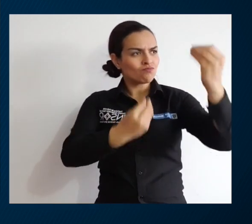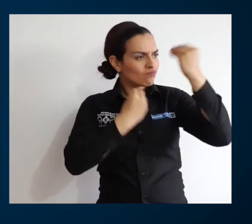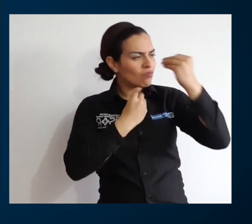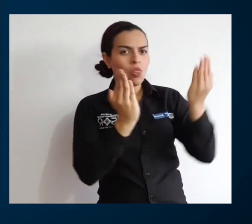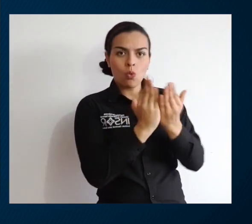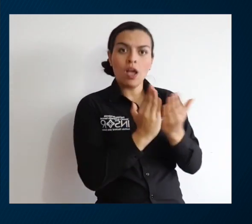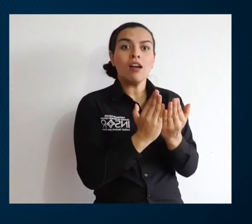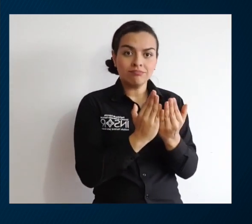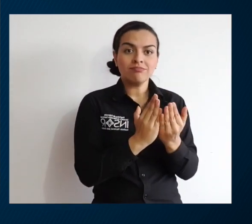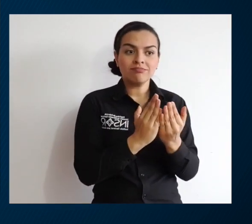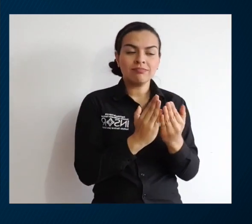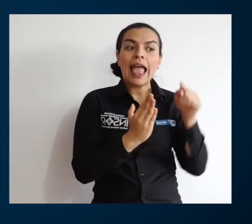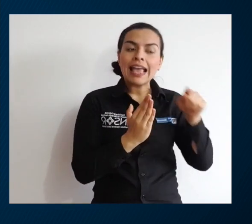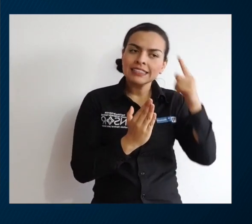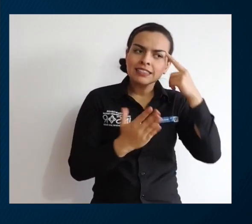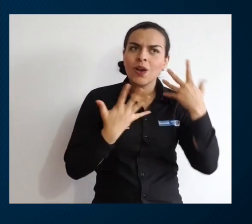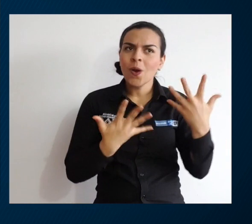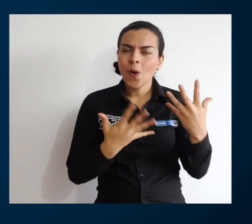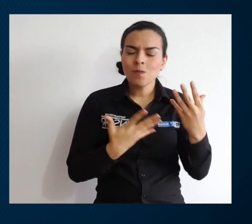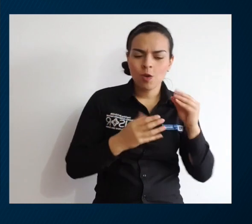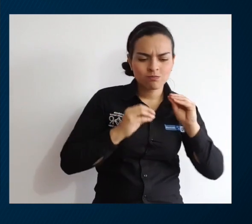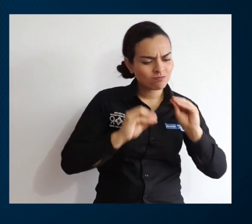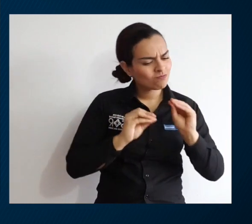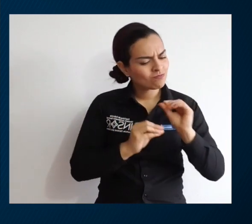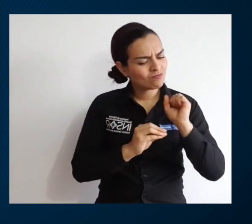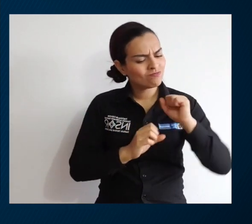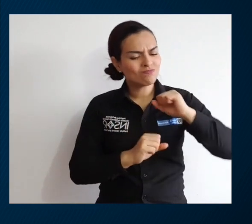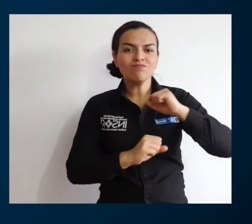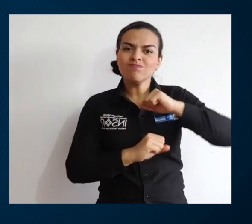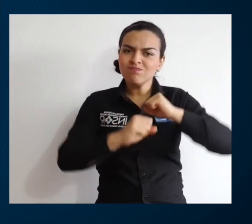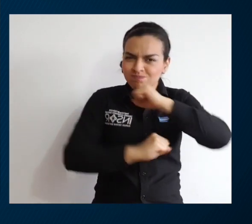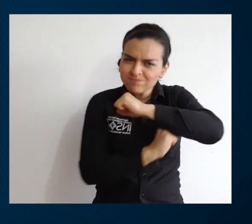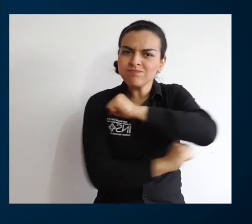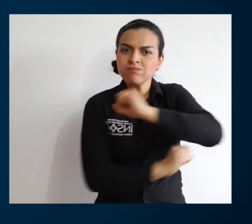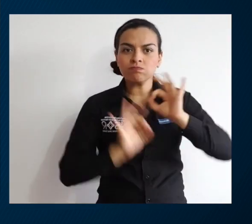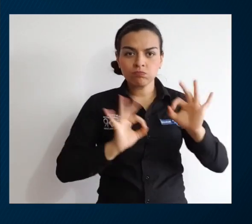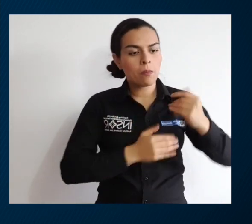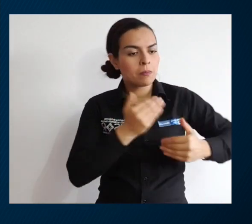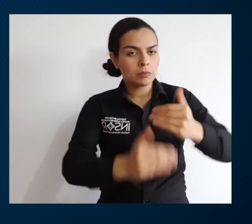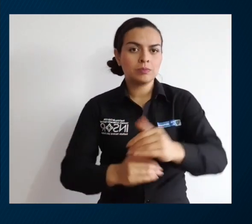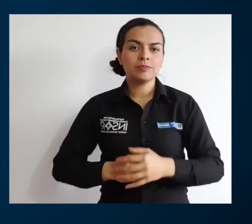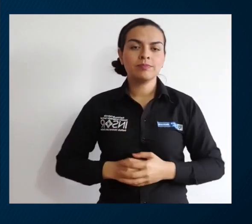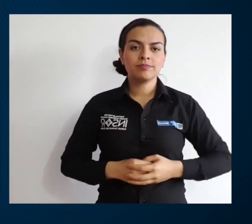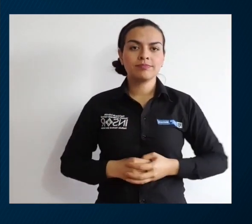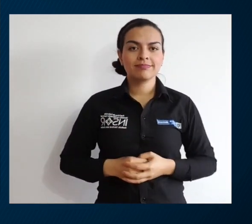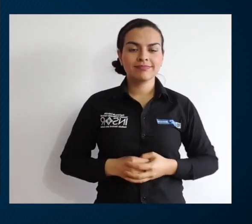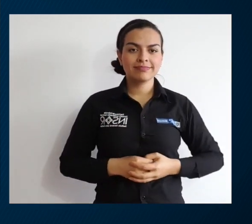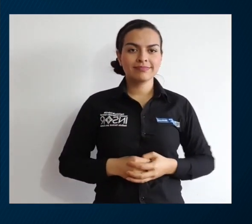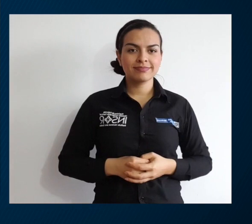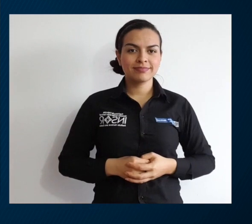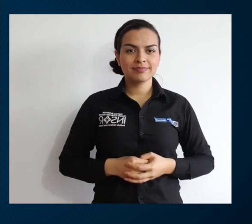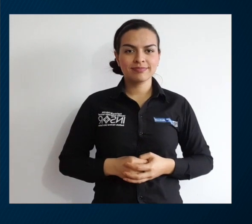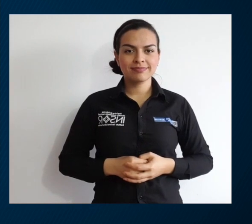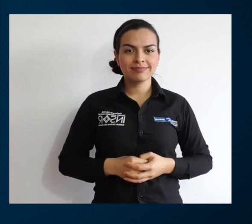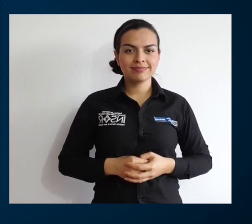suficientemente clara de hacer que nuestra población tenga el derecho garantizado a educarse, qué cosas estamos haciendo de manera adecuada para fortalecer el